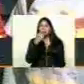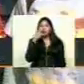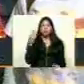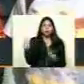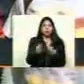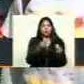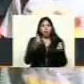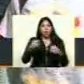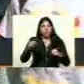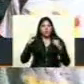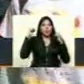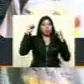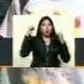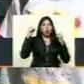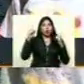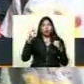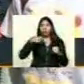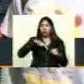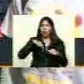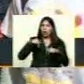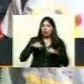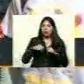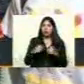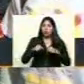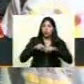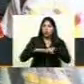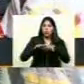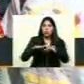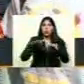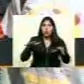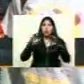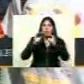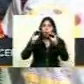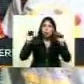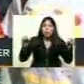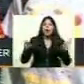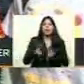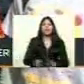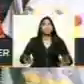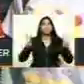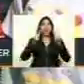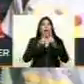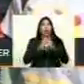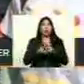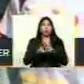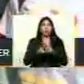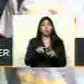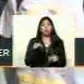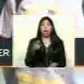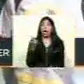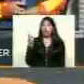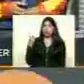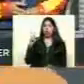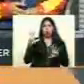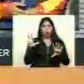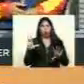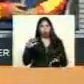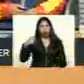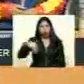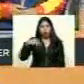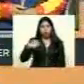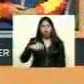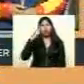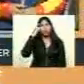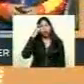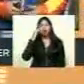trabajando, fortaleciendo el tema de los valores. Nosotros queremos resaltar desde este estado que el día de ayer, 8 de noviembre, se celebró el Día